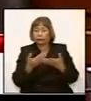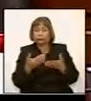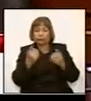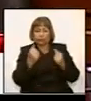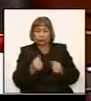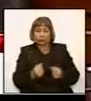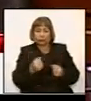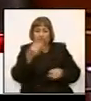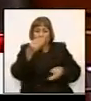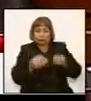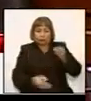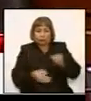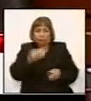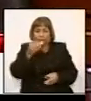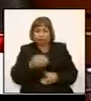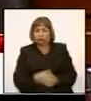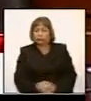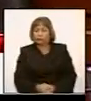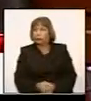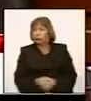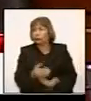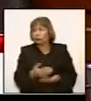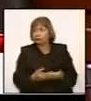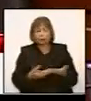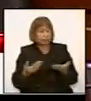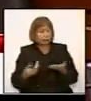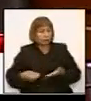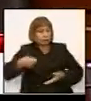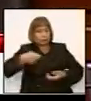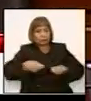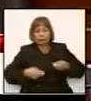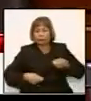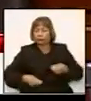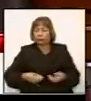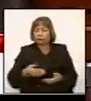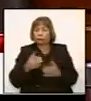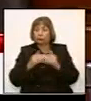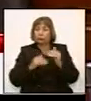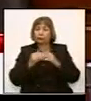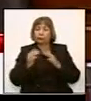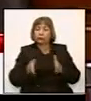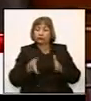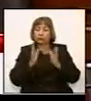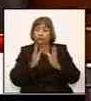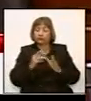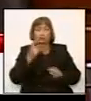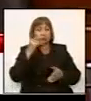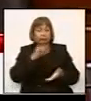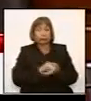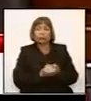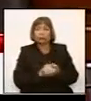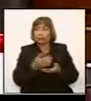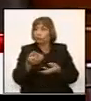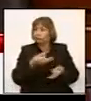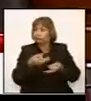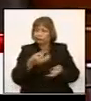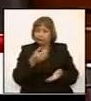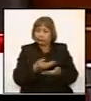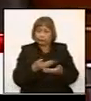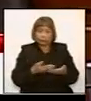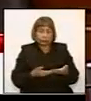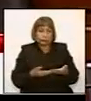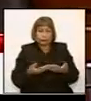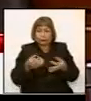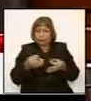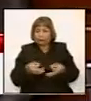estabilidad jurídica a los inversionistas, a los constructores, para generar un dinamismo